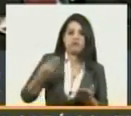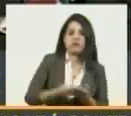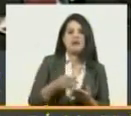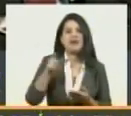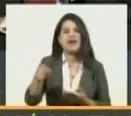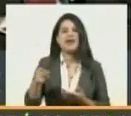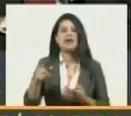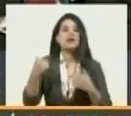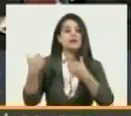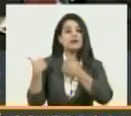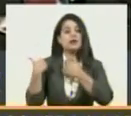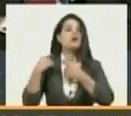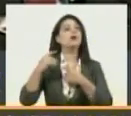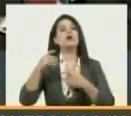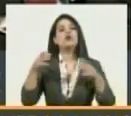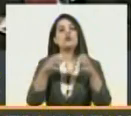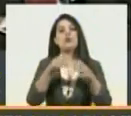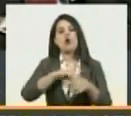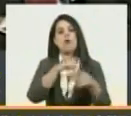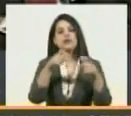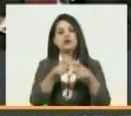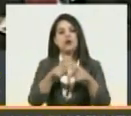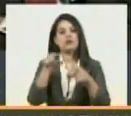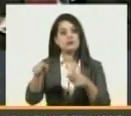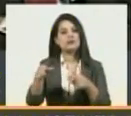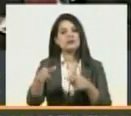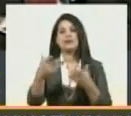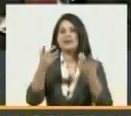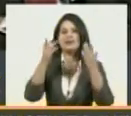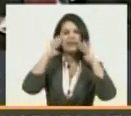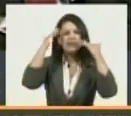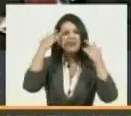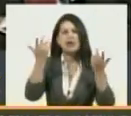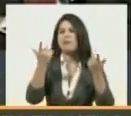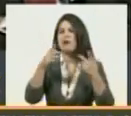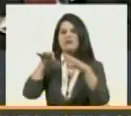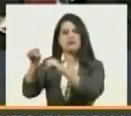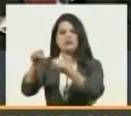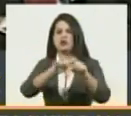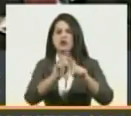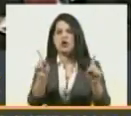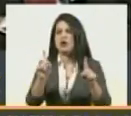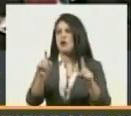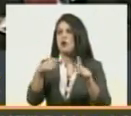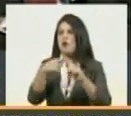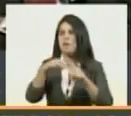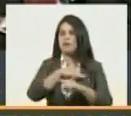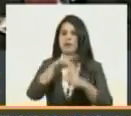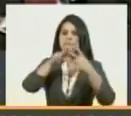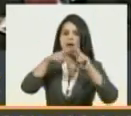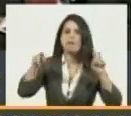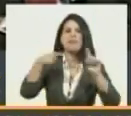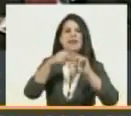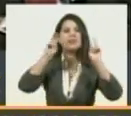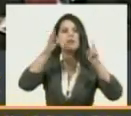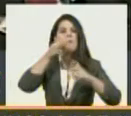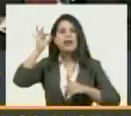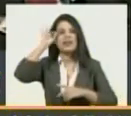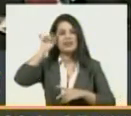comisión de esta organización que atiende la descolonización, las misiones de paz y el tema de